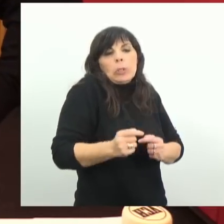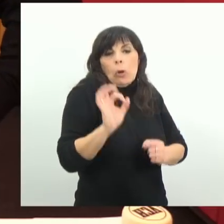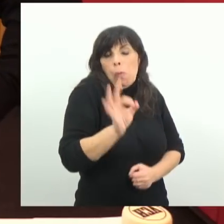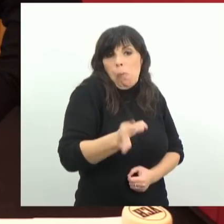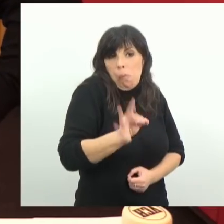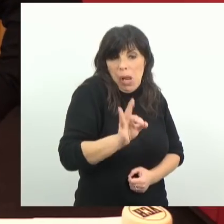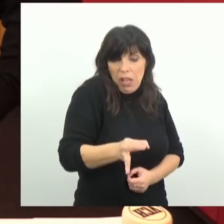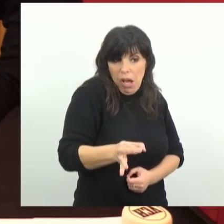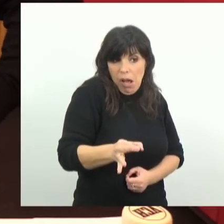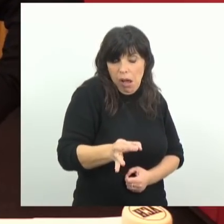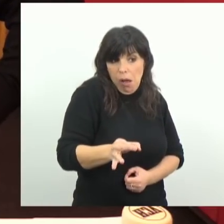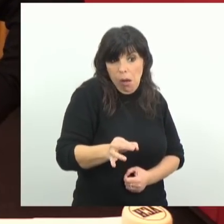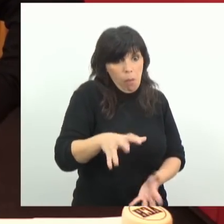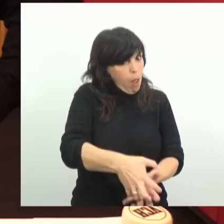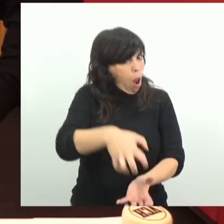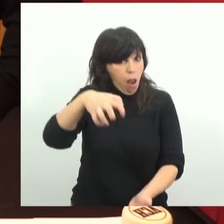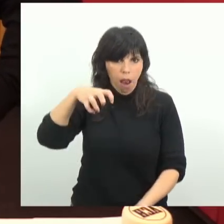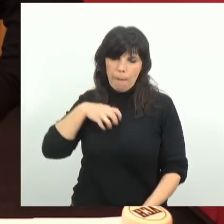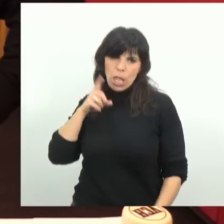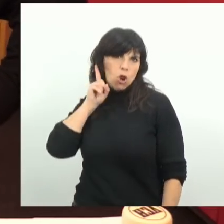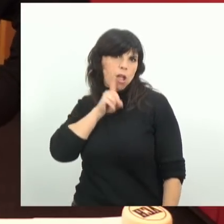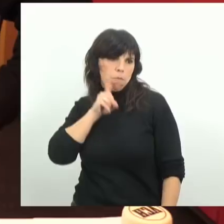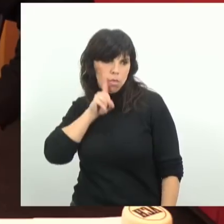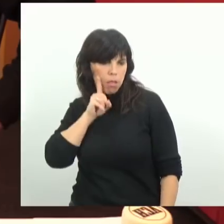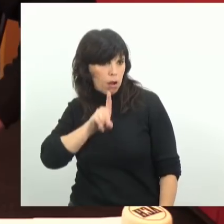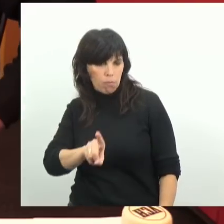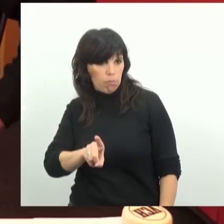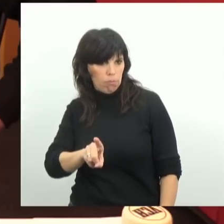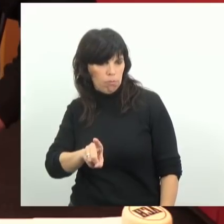Pero esas acusaciones son exageraciones.